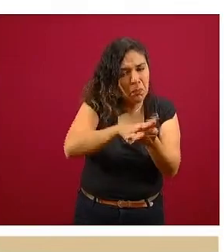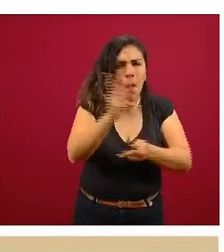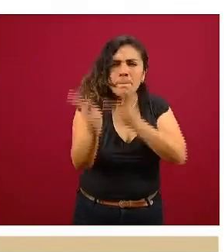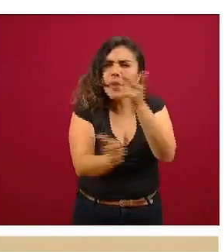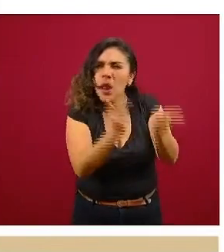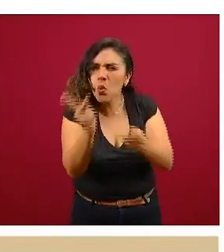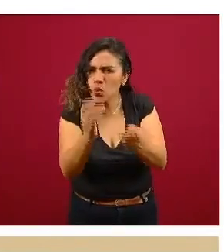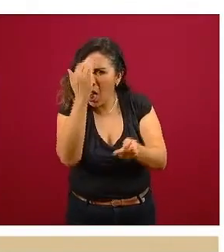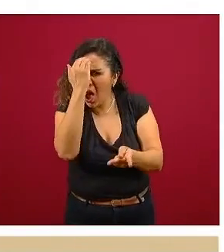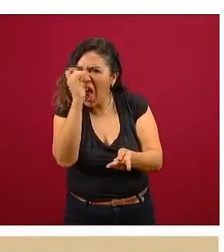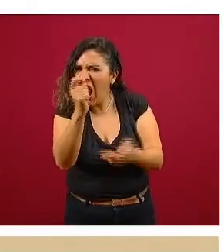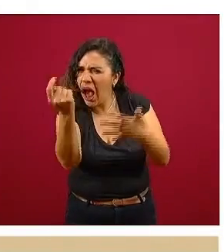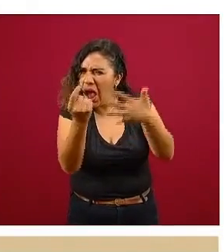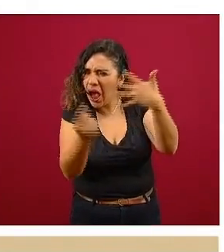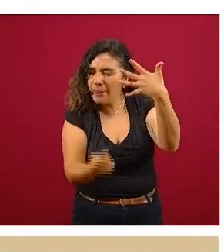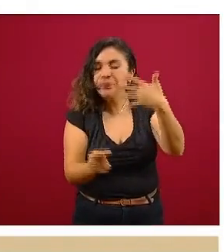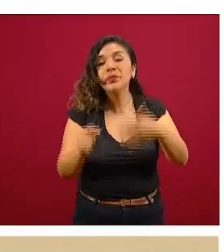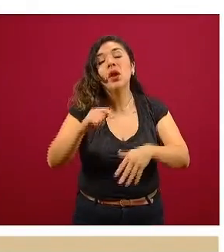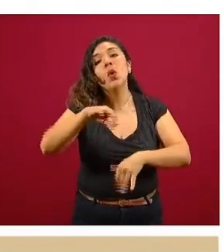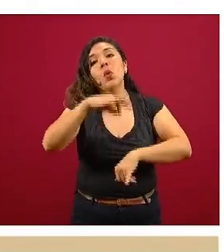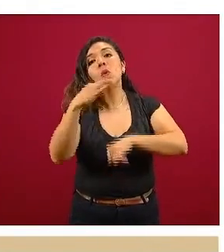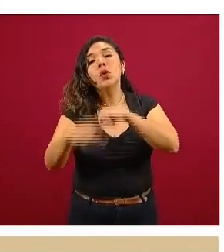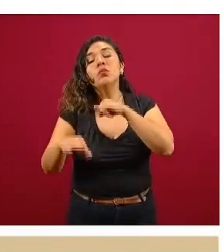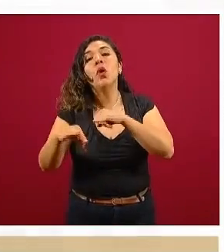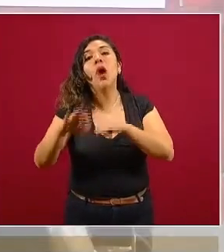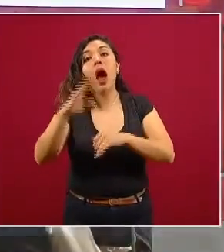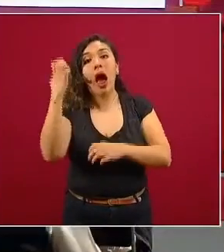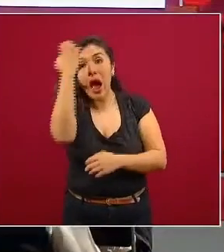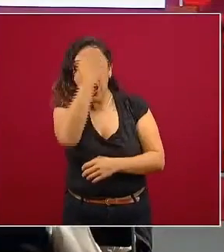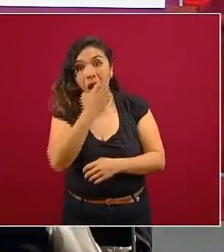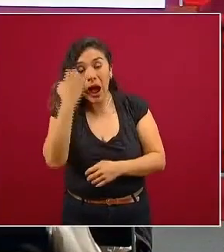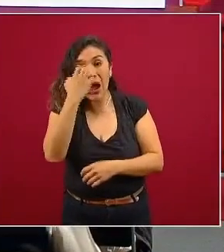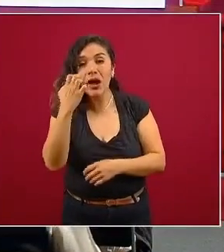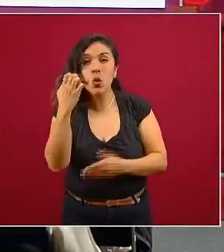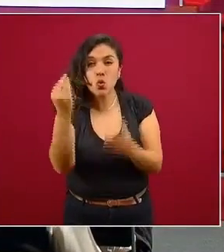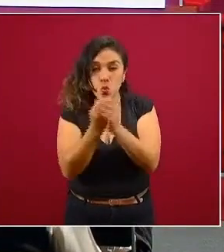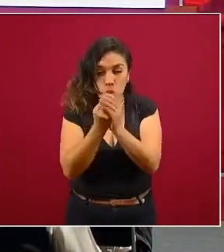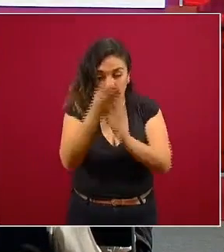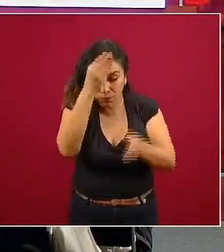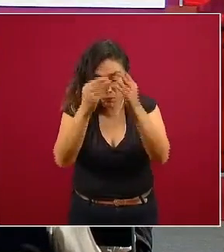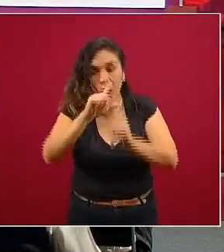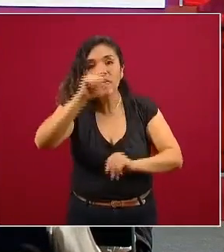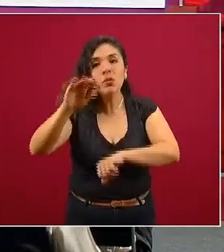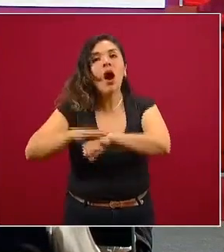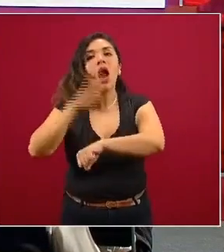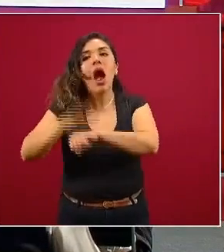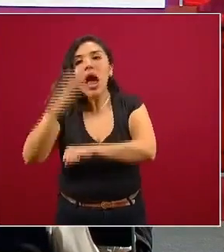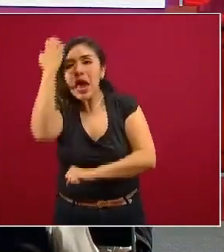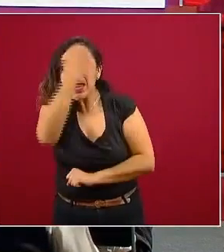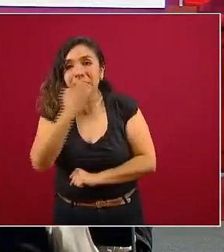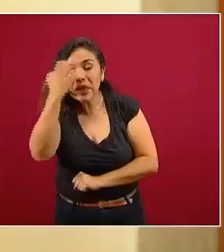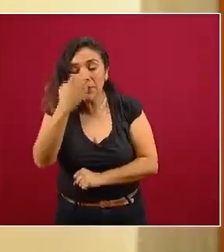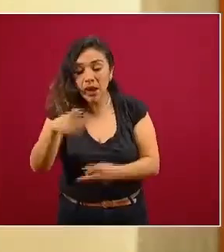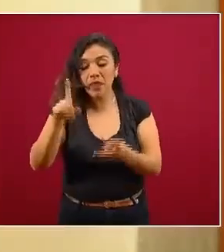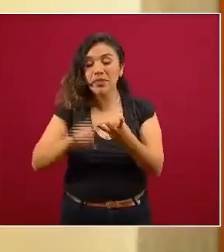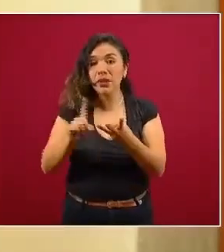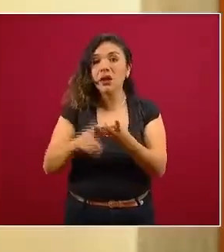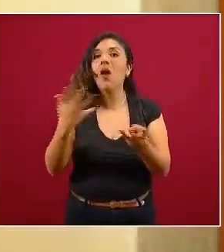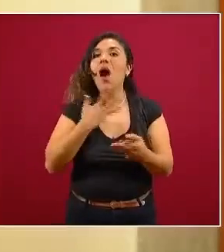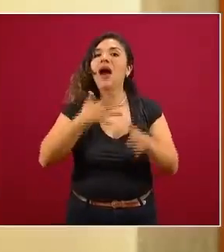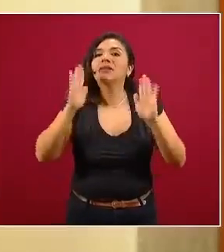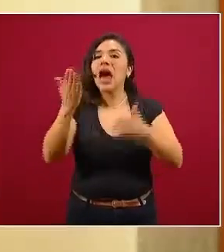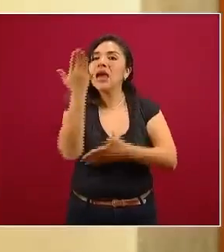conocimientos, llenaron un cuestionario posterior para evaluar la ganancia de conocimiento, y tercero, que